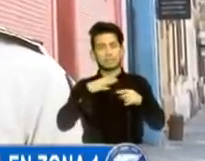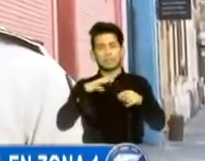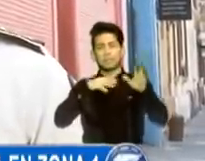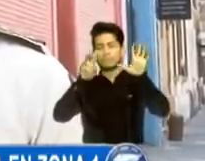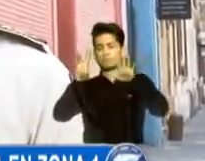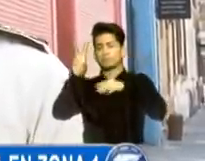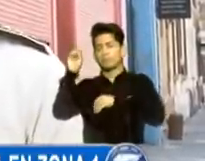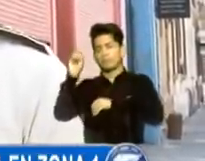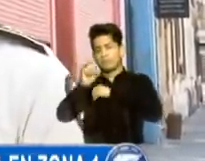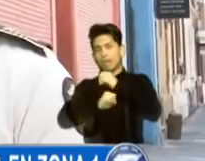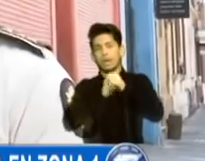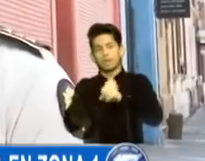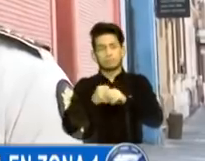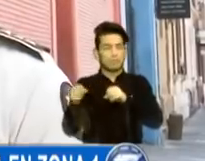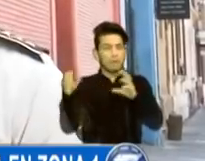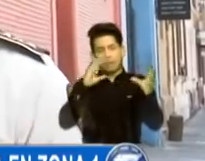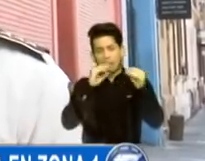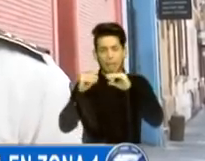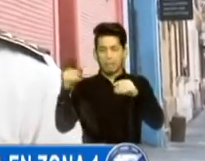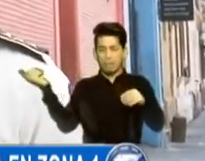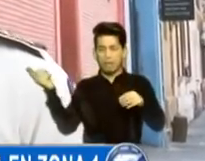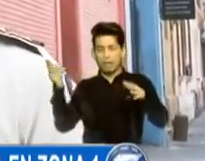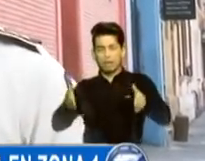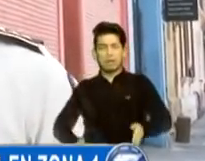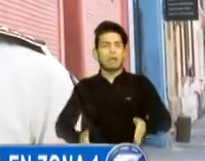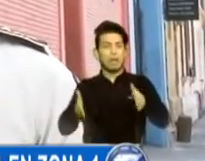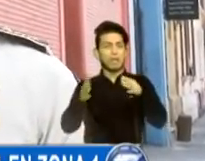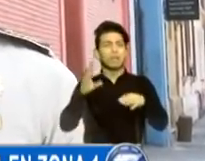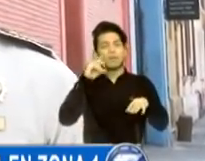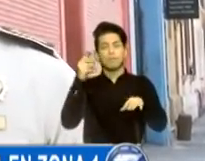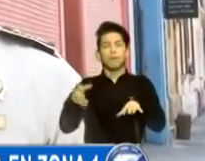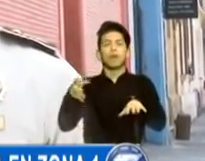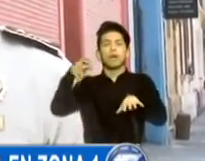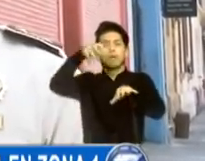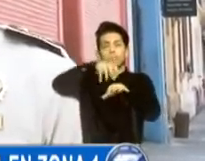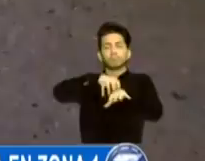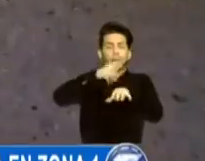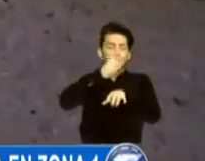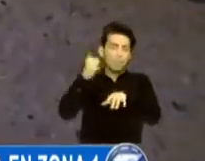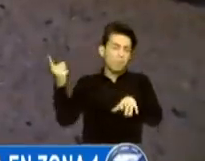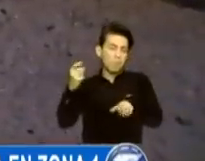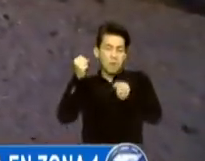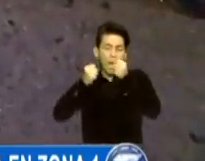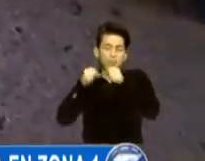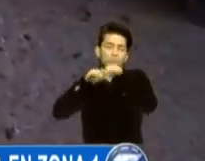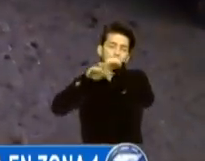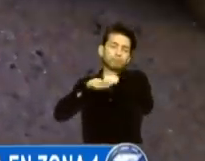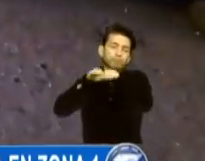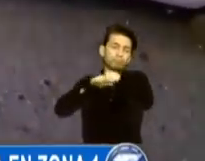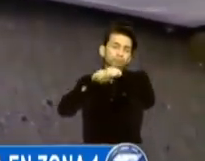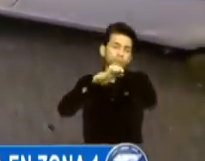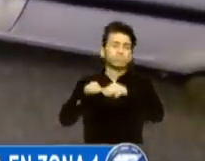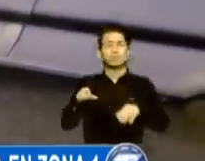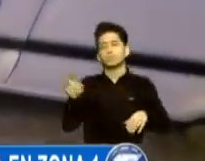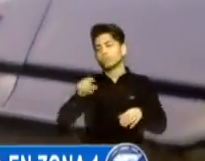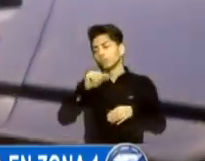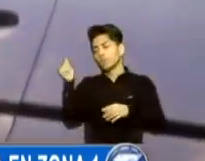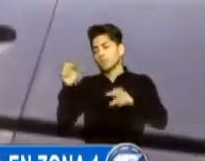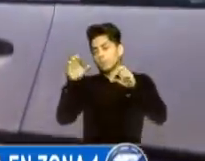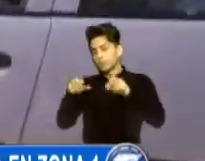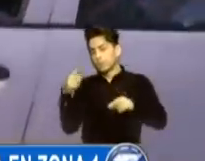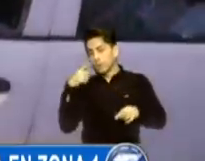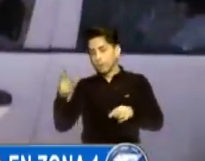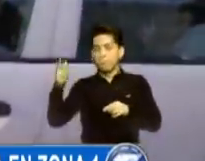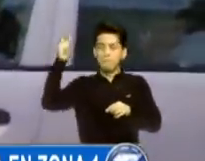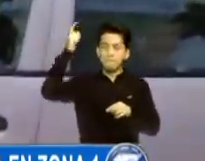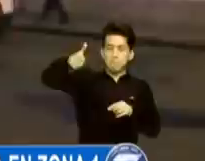esta discusión en la vía pública cuando iban a bordo de sus vehículos. Viene otra persona que está a bordo de su vehículo y dispara en contra de